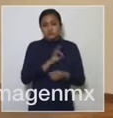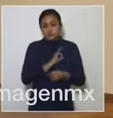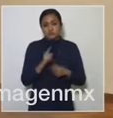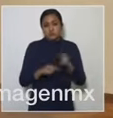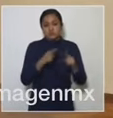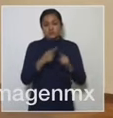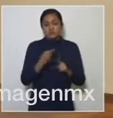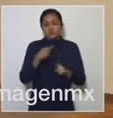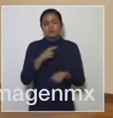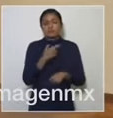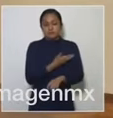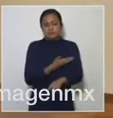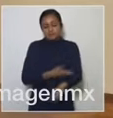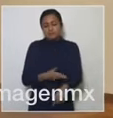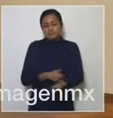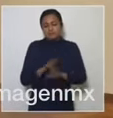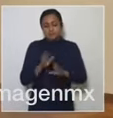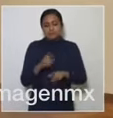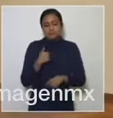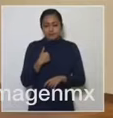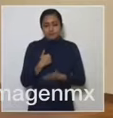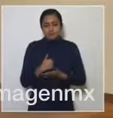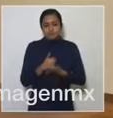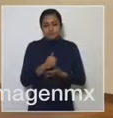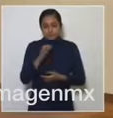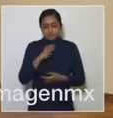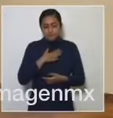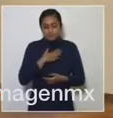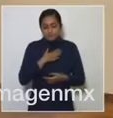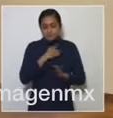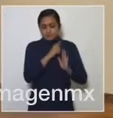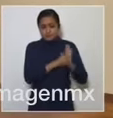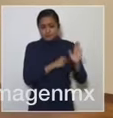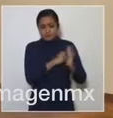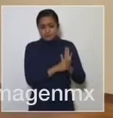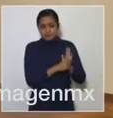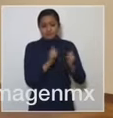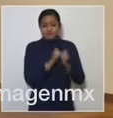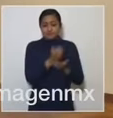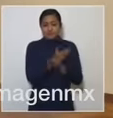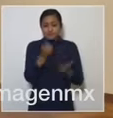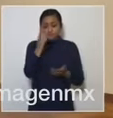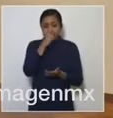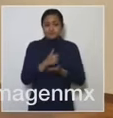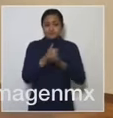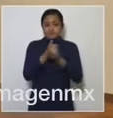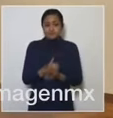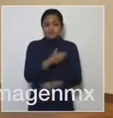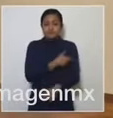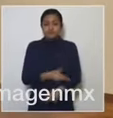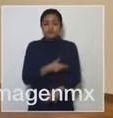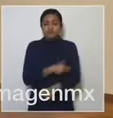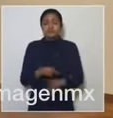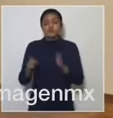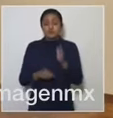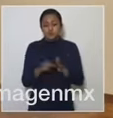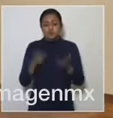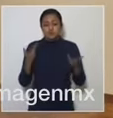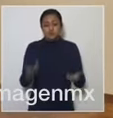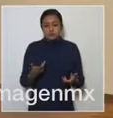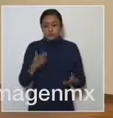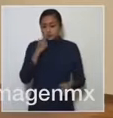vamos a resolver. Nos comprometemos, me comprometo, Puebla, con ustedes, a nuevamente